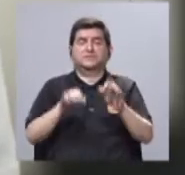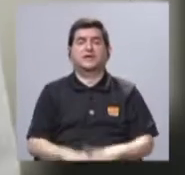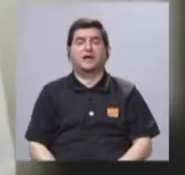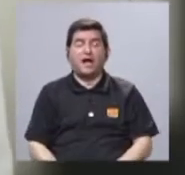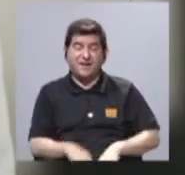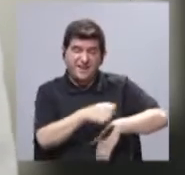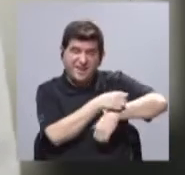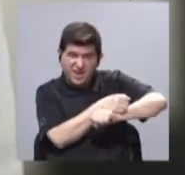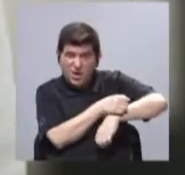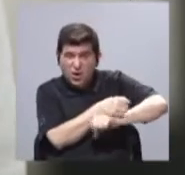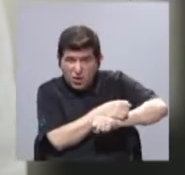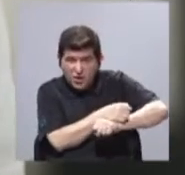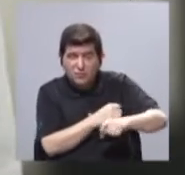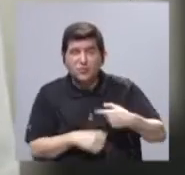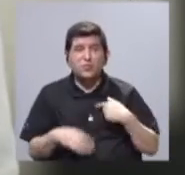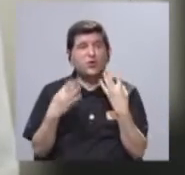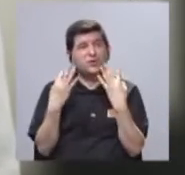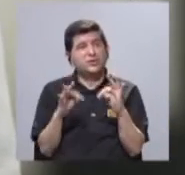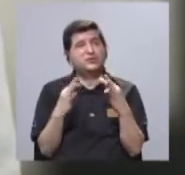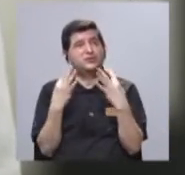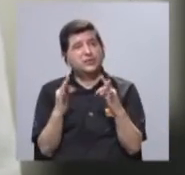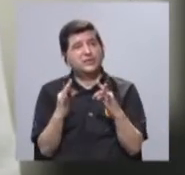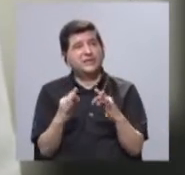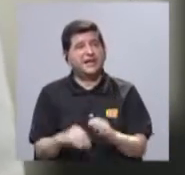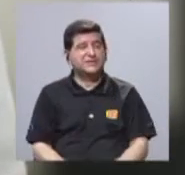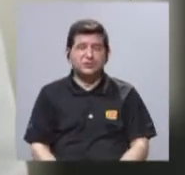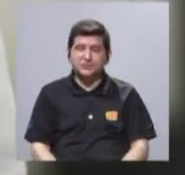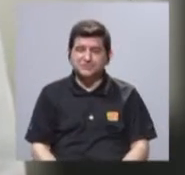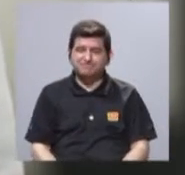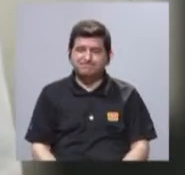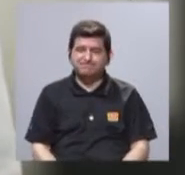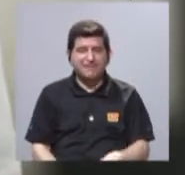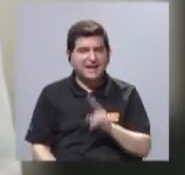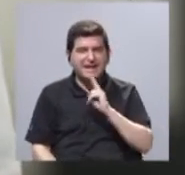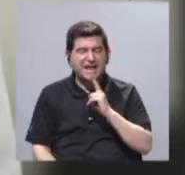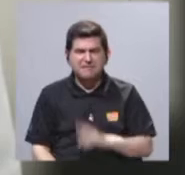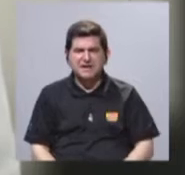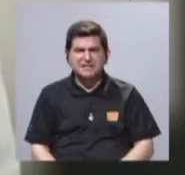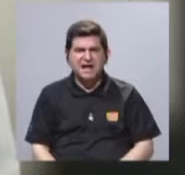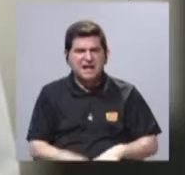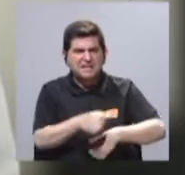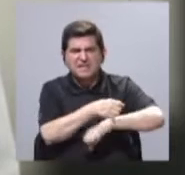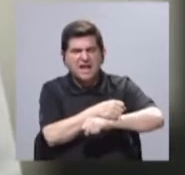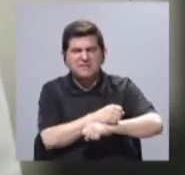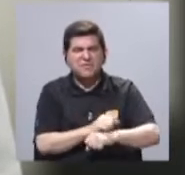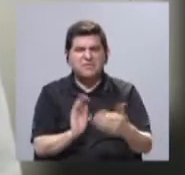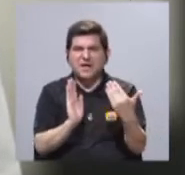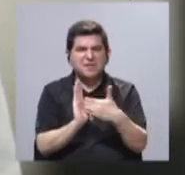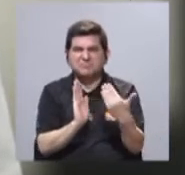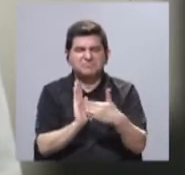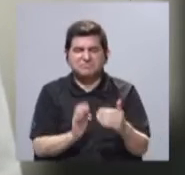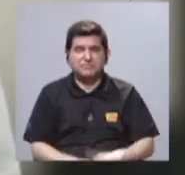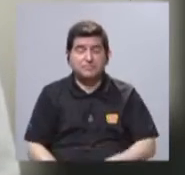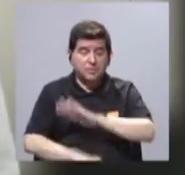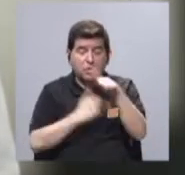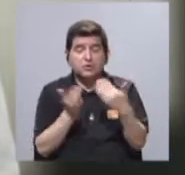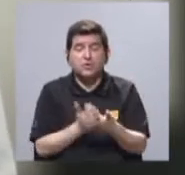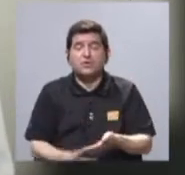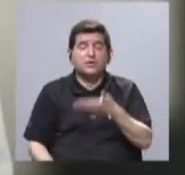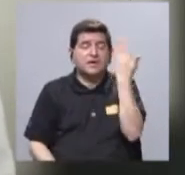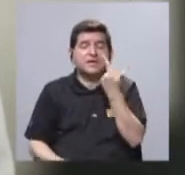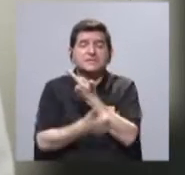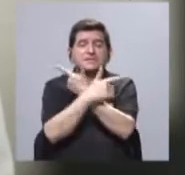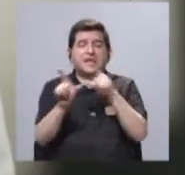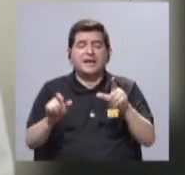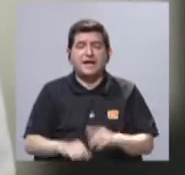lo del fútbol intento la verdad es que el fútbol no nos molesta mucho porque casi todo es al aire libre se